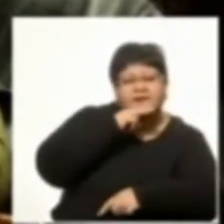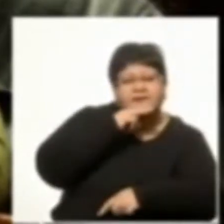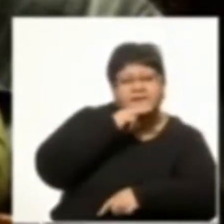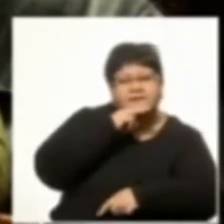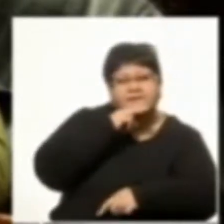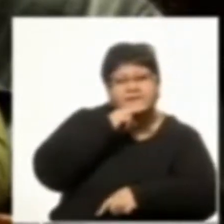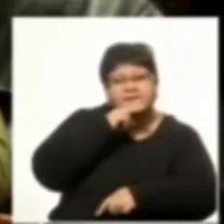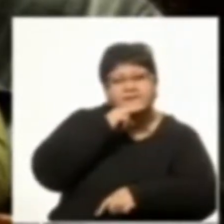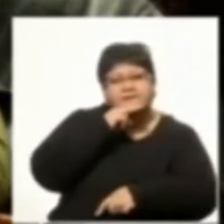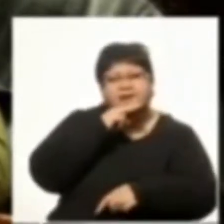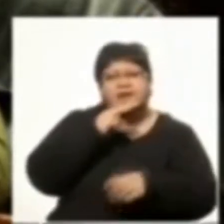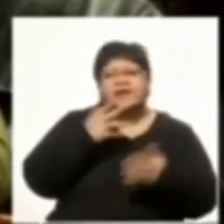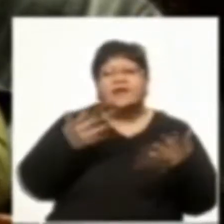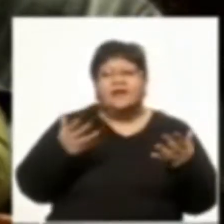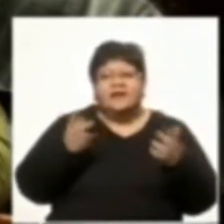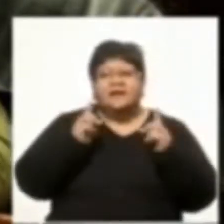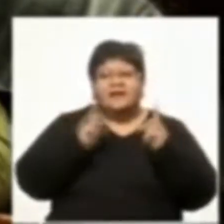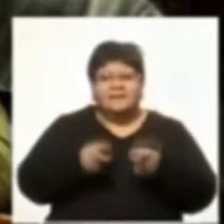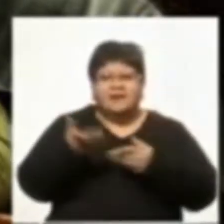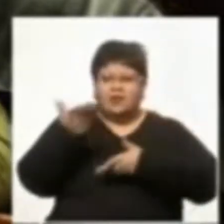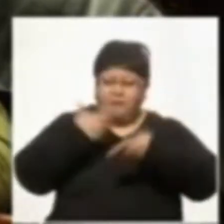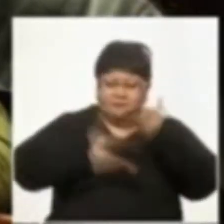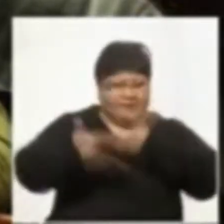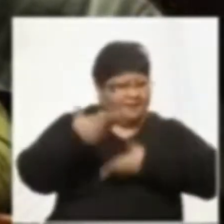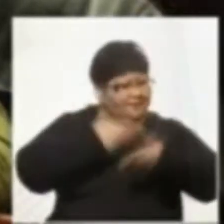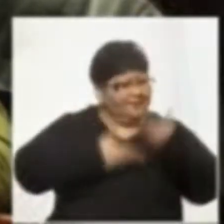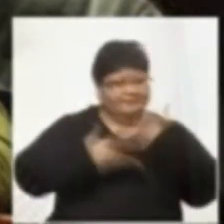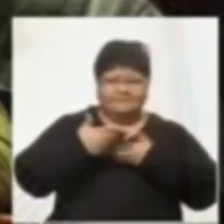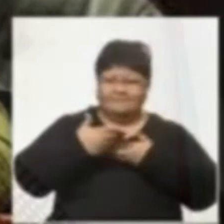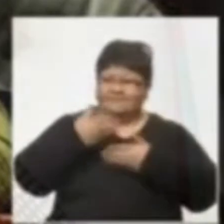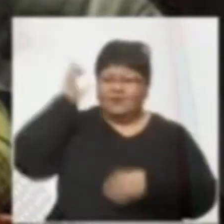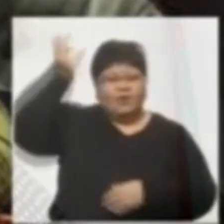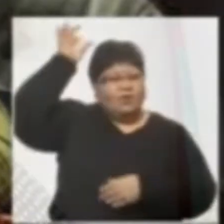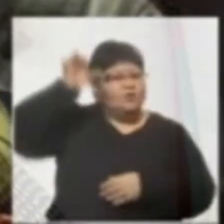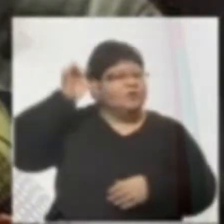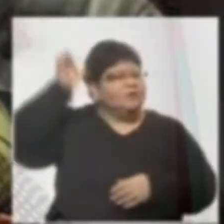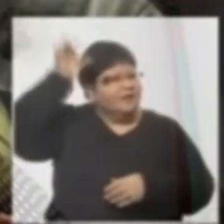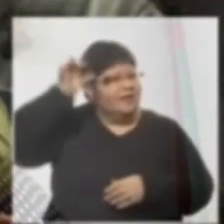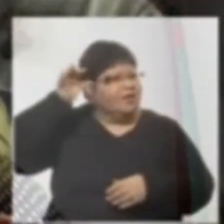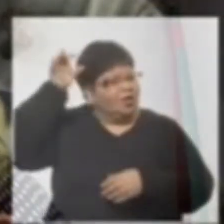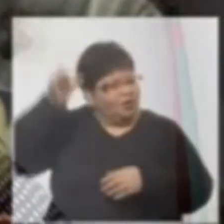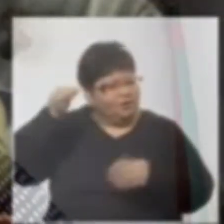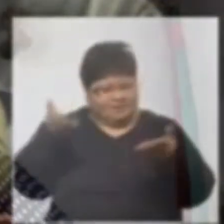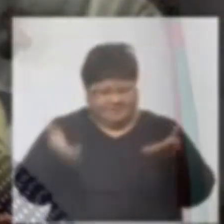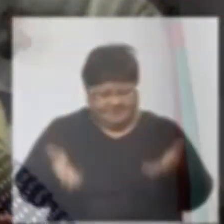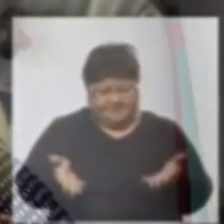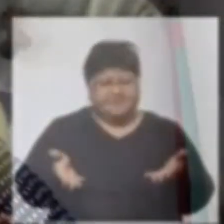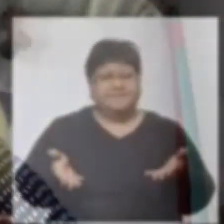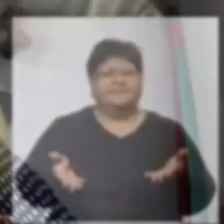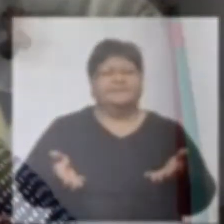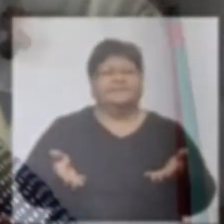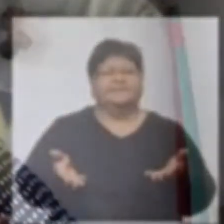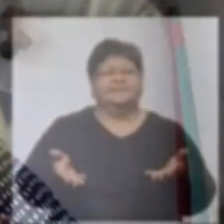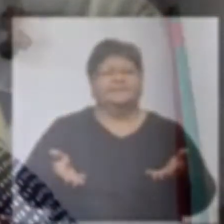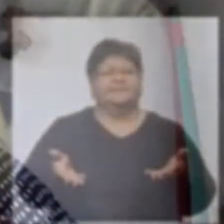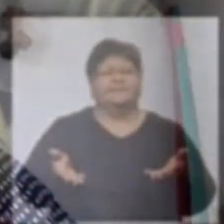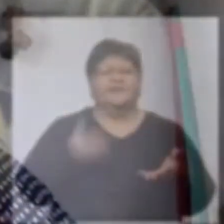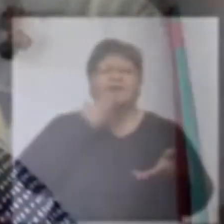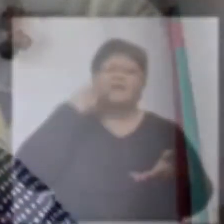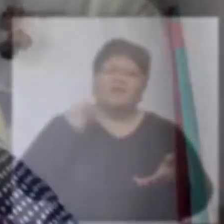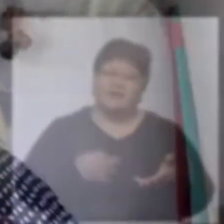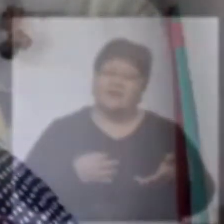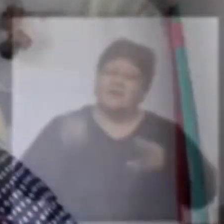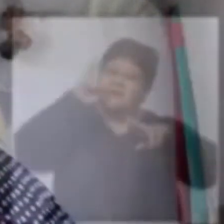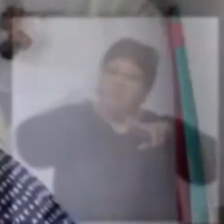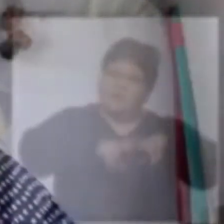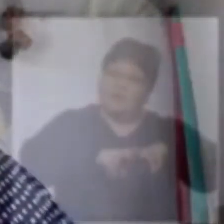a insistir y me da un argumento que ahí me resulta muy convincente. Me dice, mira, Carmen, yo te quiero